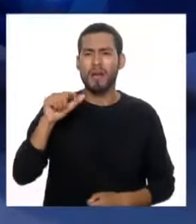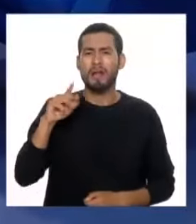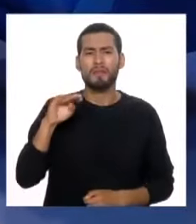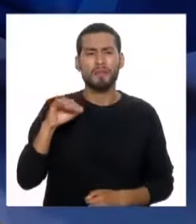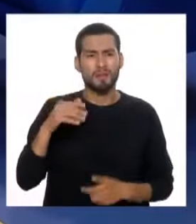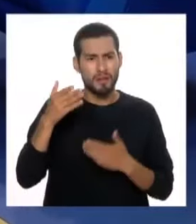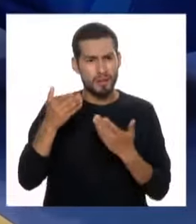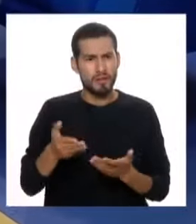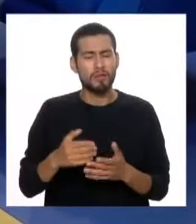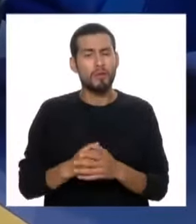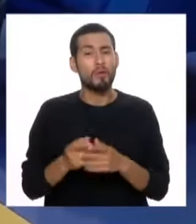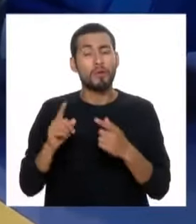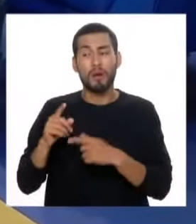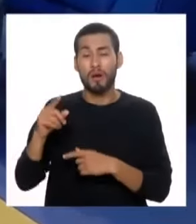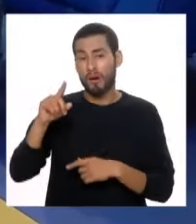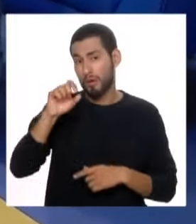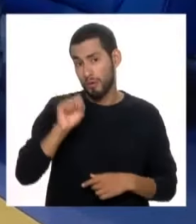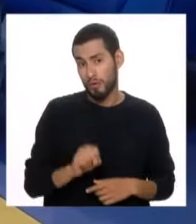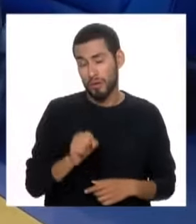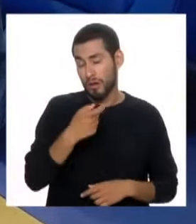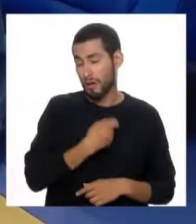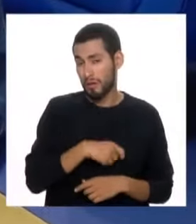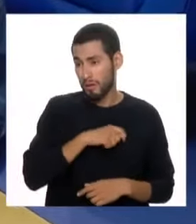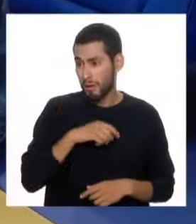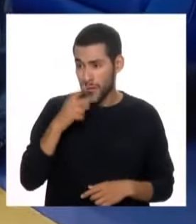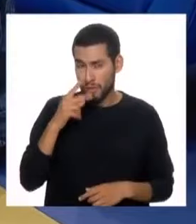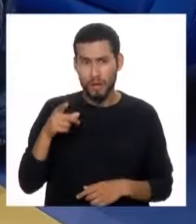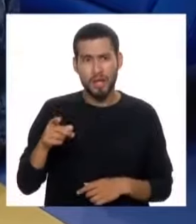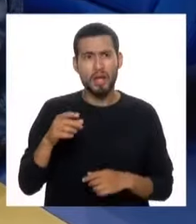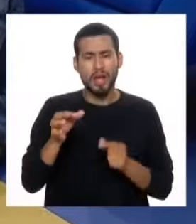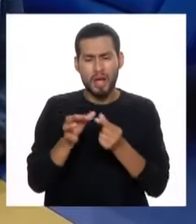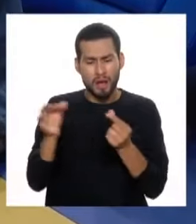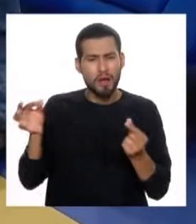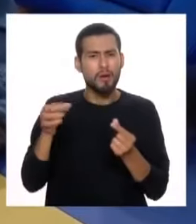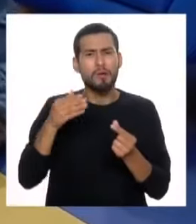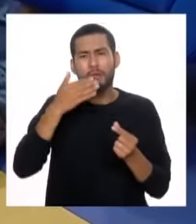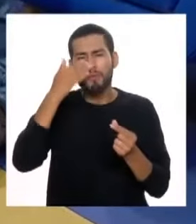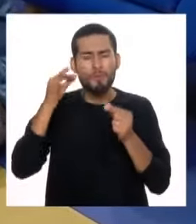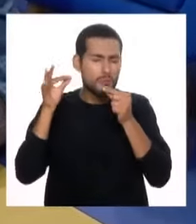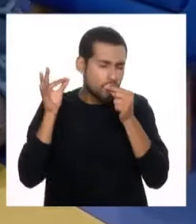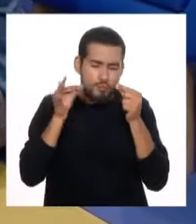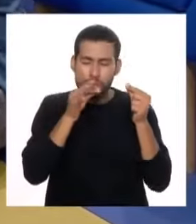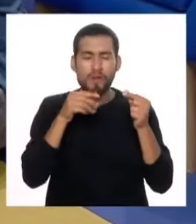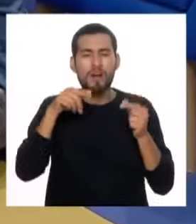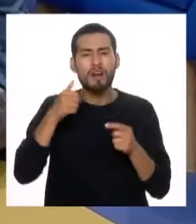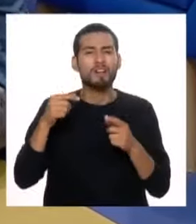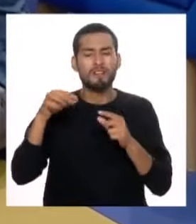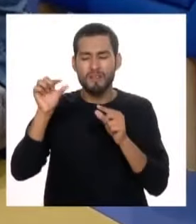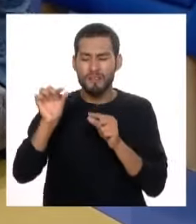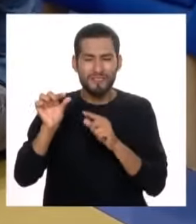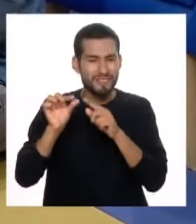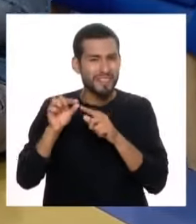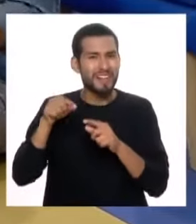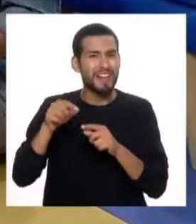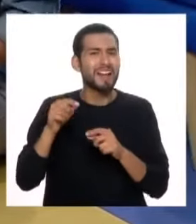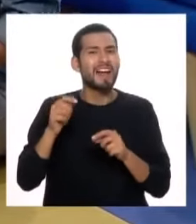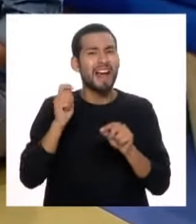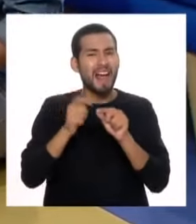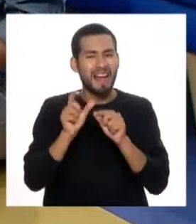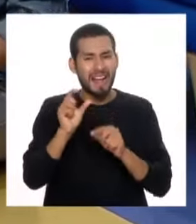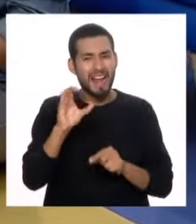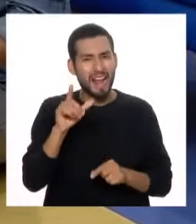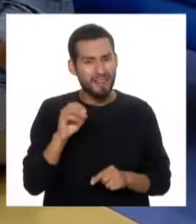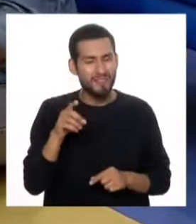muy presente, ¿no? Cuando uno viaja al sur de España, ve pues la canela, el clavo, el azúcar, que es parte de nuestro dulce. La tenemos hasta en